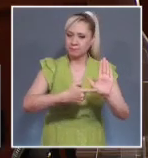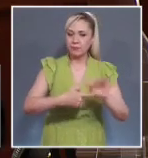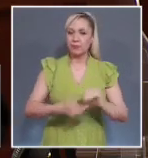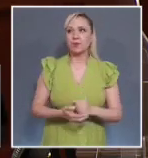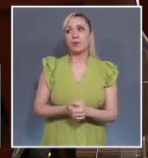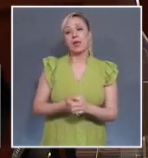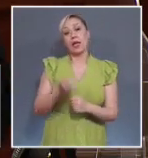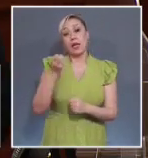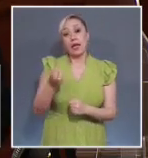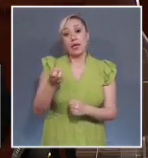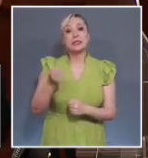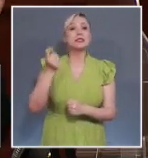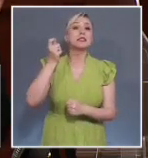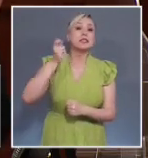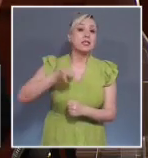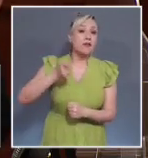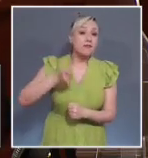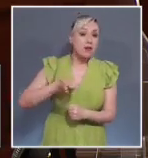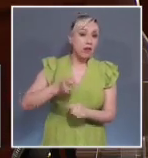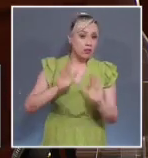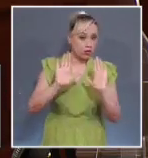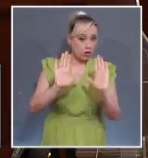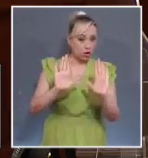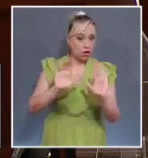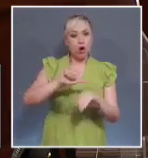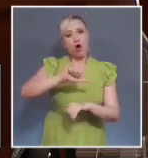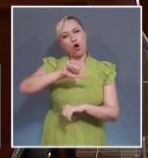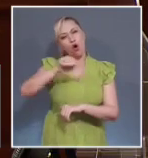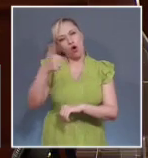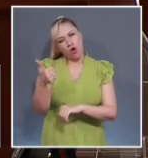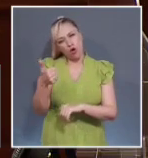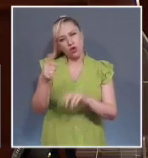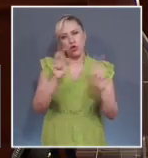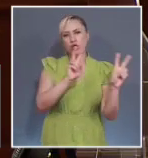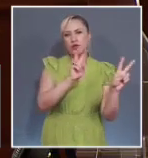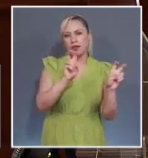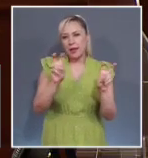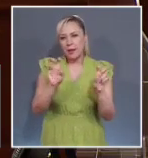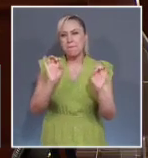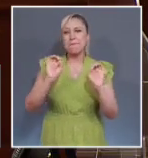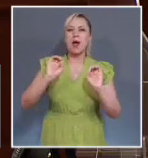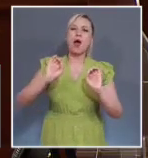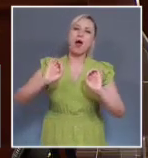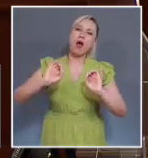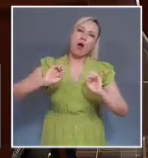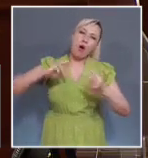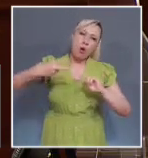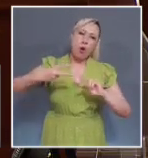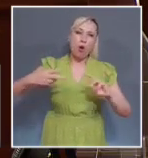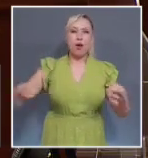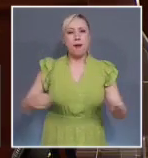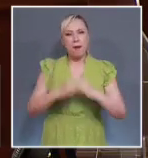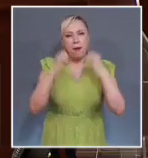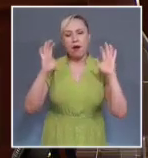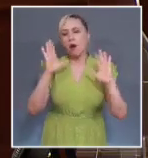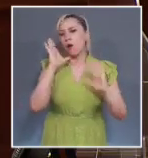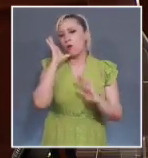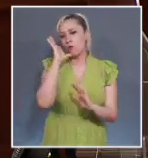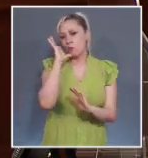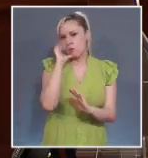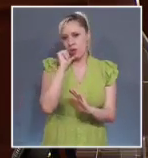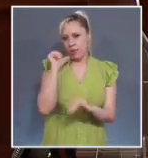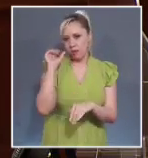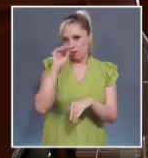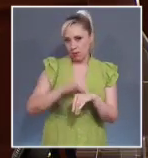para otros supuestos no pudiera eventualmente ser aplicada. Será cosa, como ya se dijo aquí, de